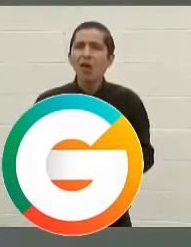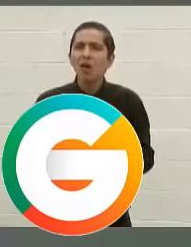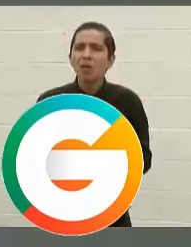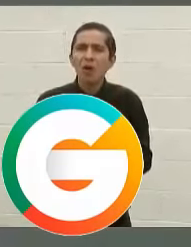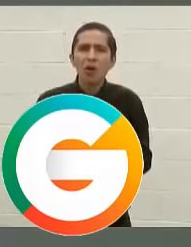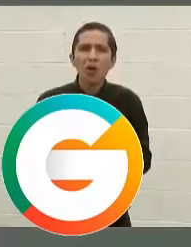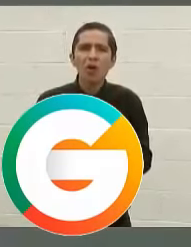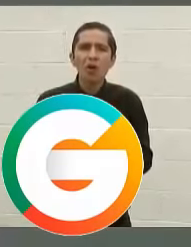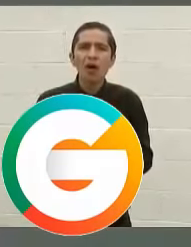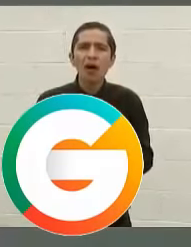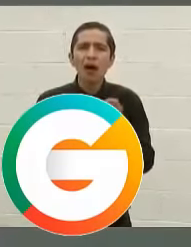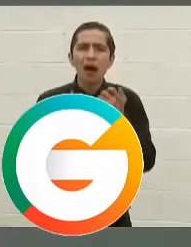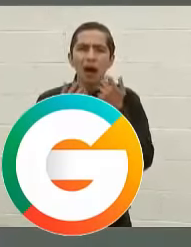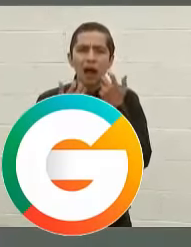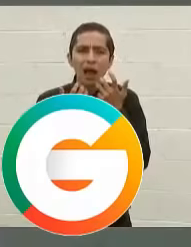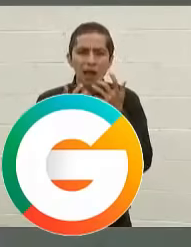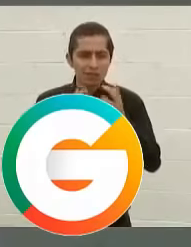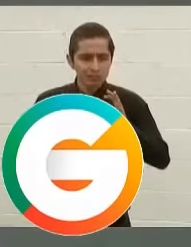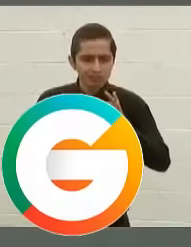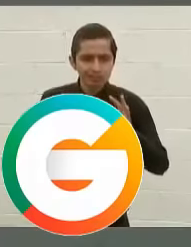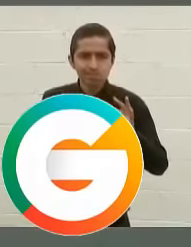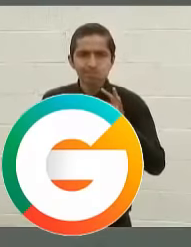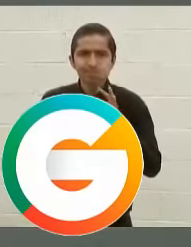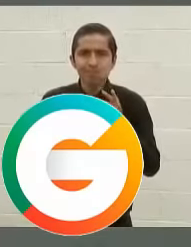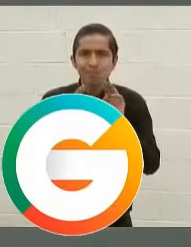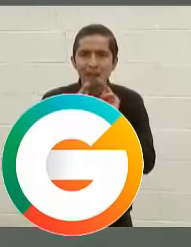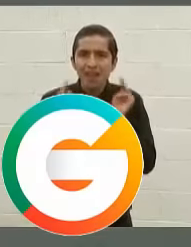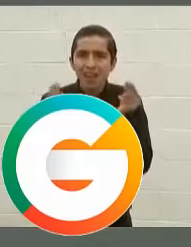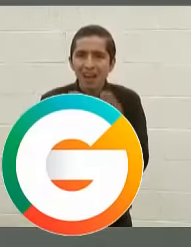de alianzas con organizaciones